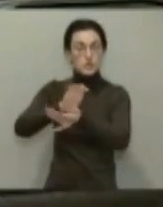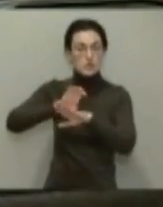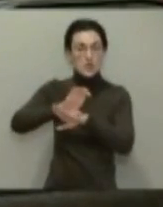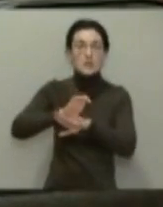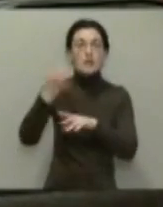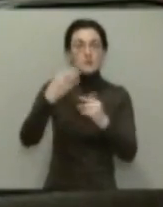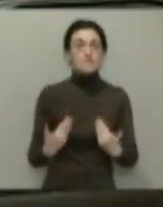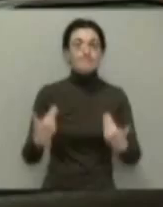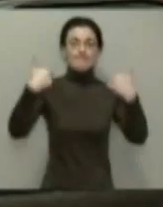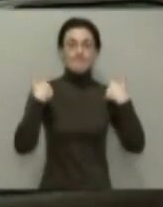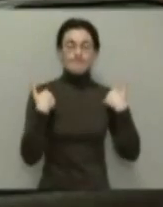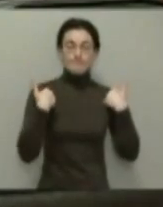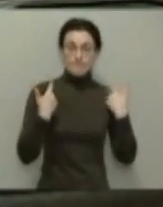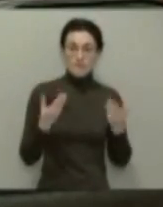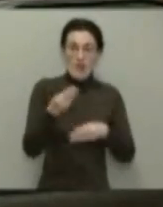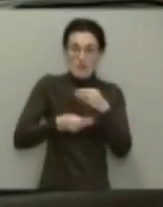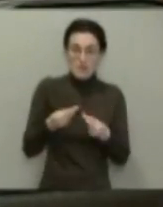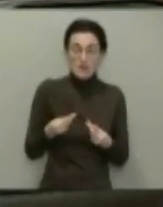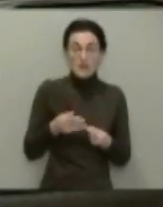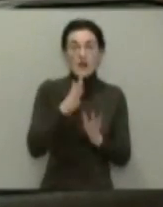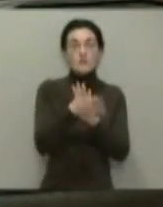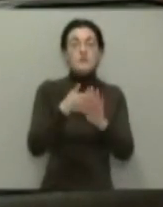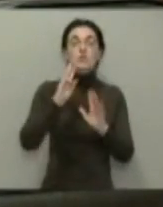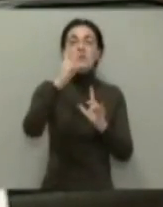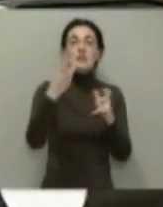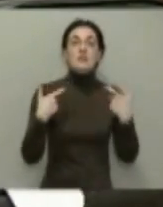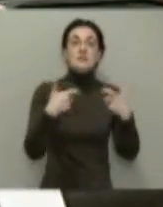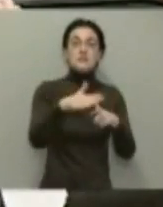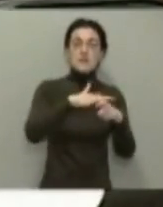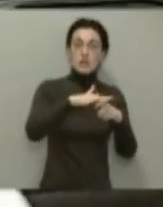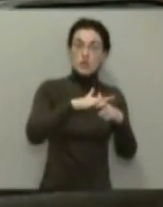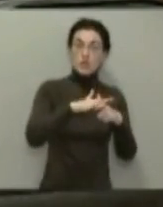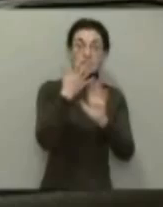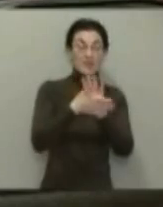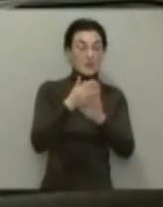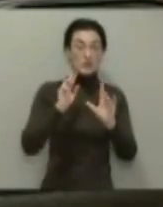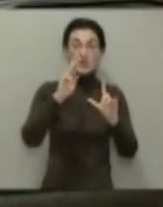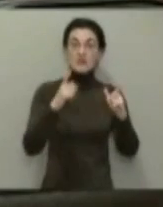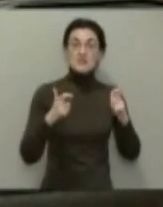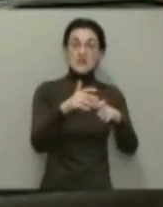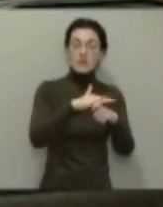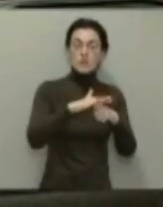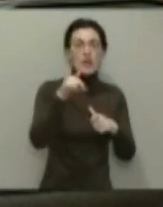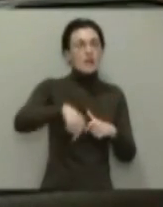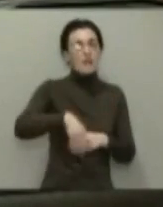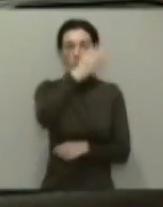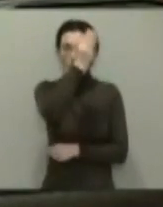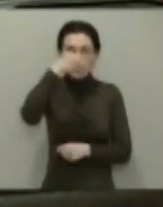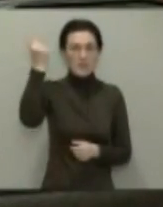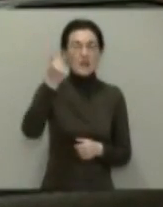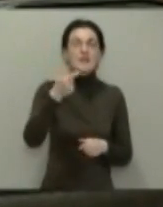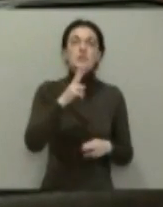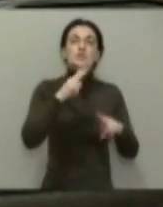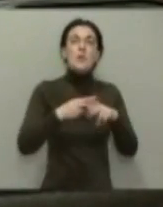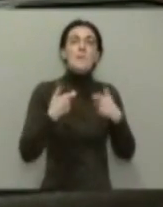le corresponden. Y mire, estamos hablando del tercer sector. Y cuando se habla del tercer sector, muchas veces aquí yo creo que olvidamos por qué tienen este